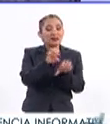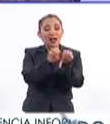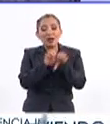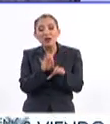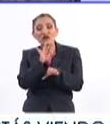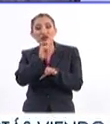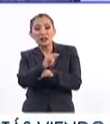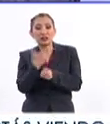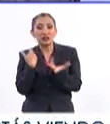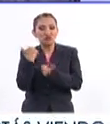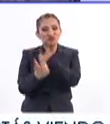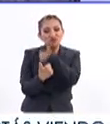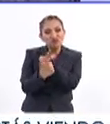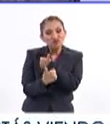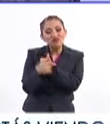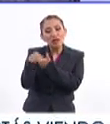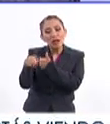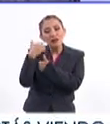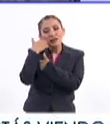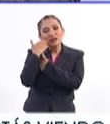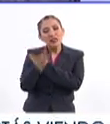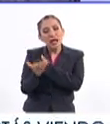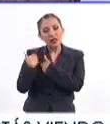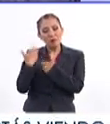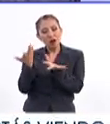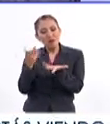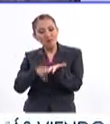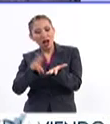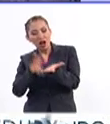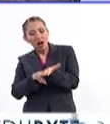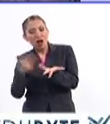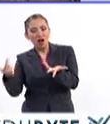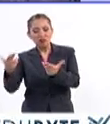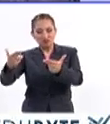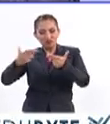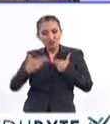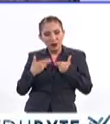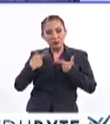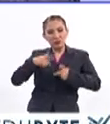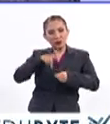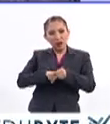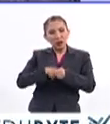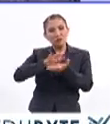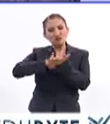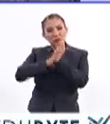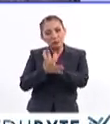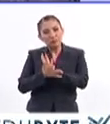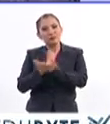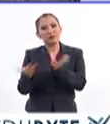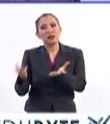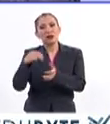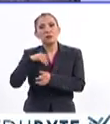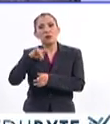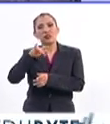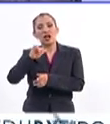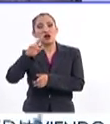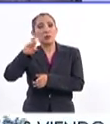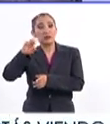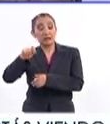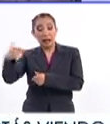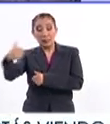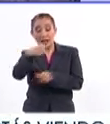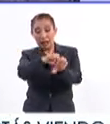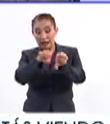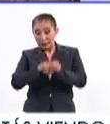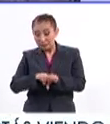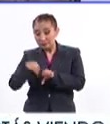equipos de FIRST Robotics Competition, que ellos buscan vivir los valores de Gracious Professionalism, Cooperation y More Than Robots. Entonces, cada